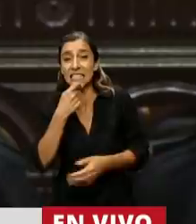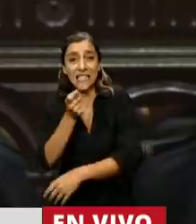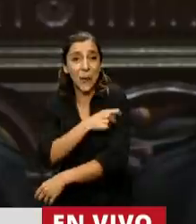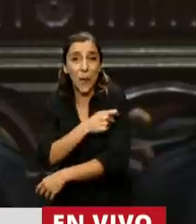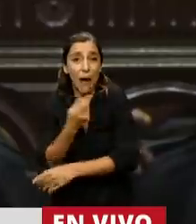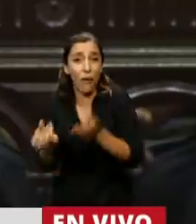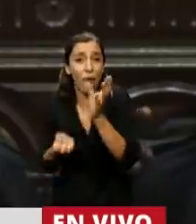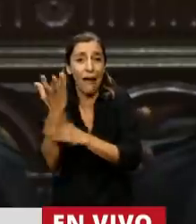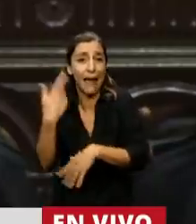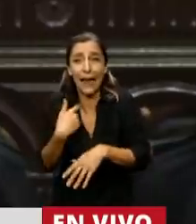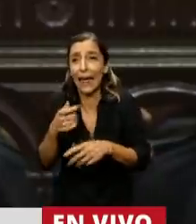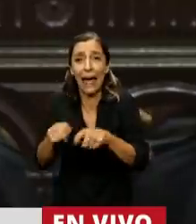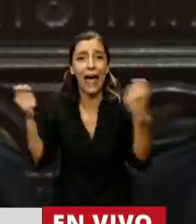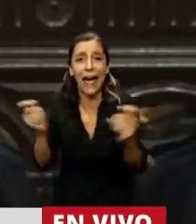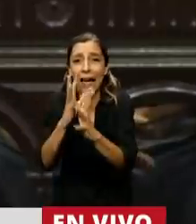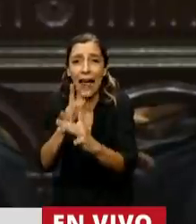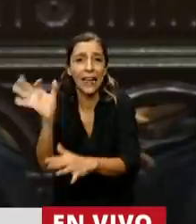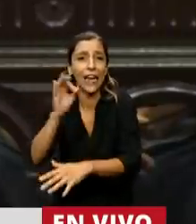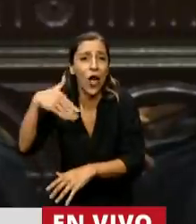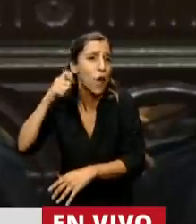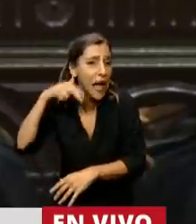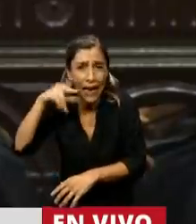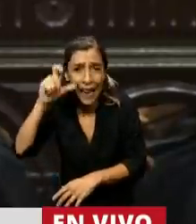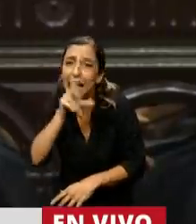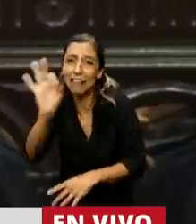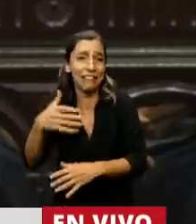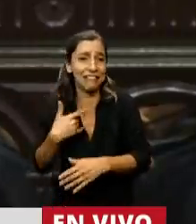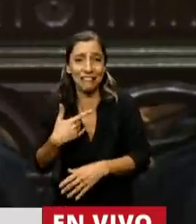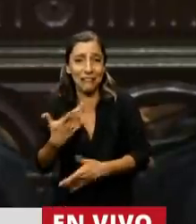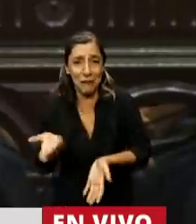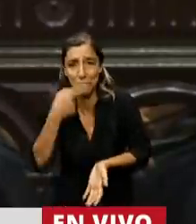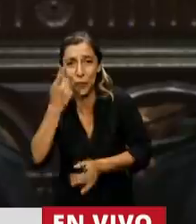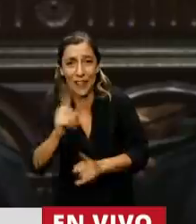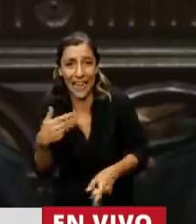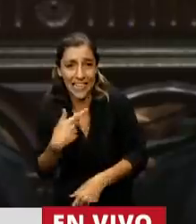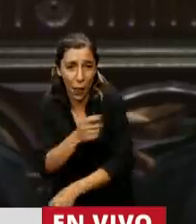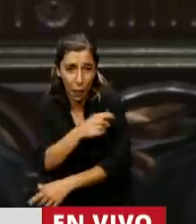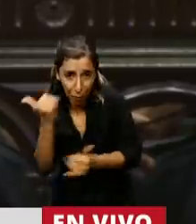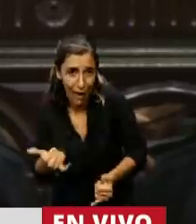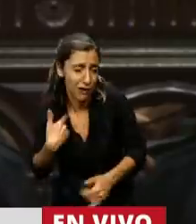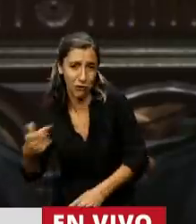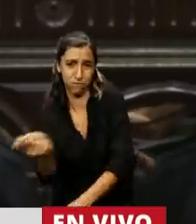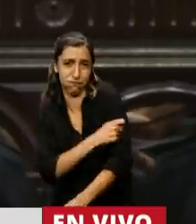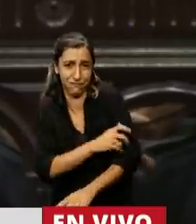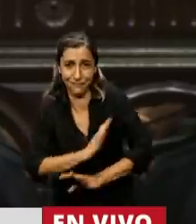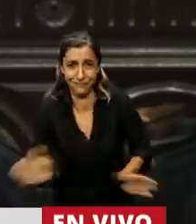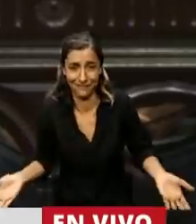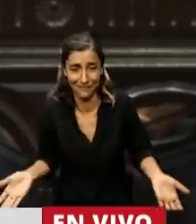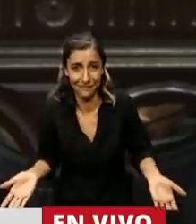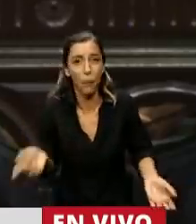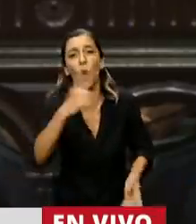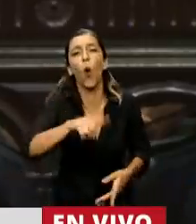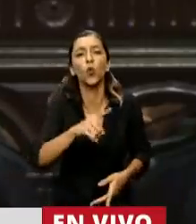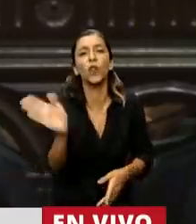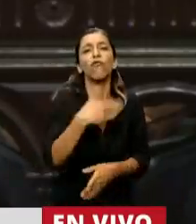puede hacer clarín la vacuna ella ahora voy a poner no hay que ser tan corto digamos porque la verdad que complica mucho todo y tenés